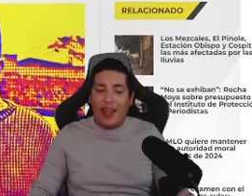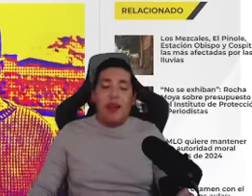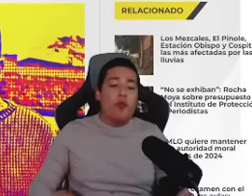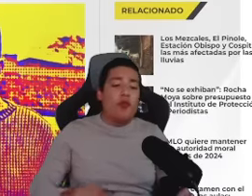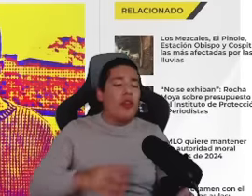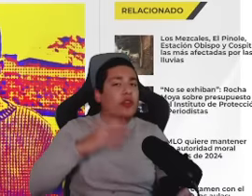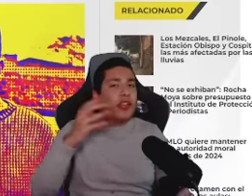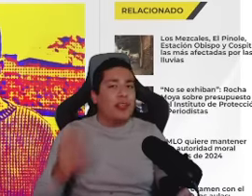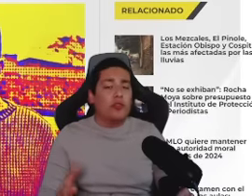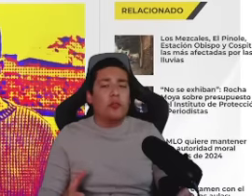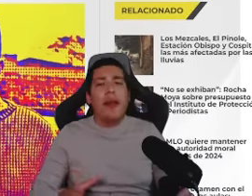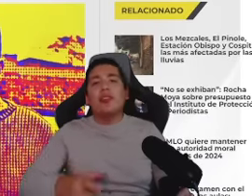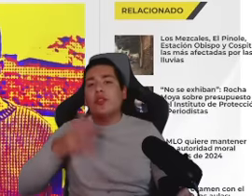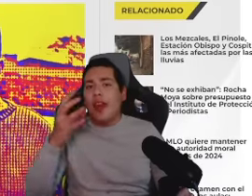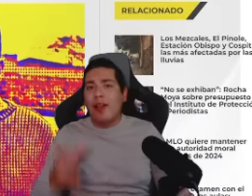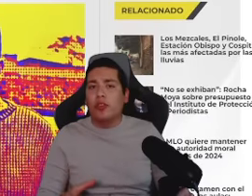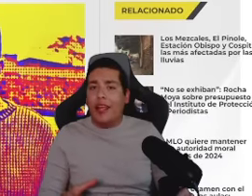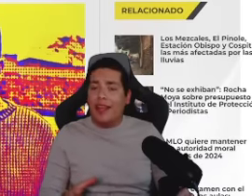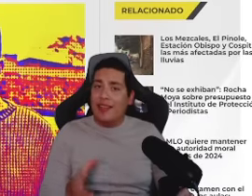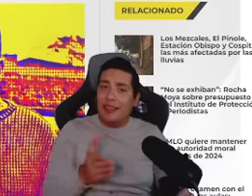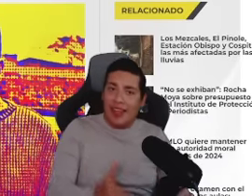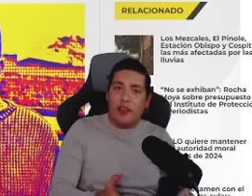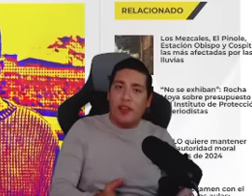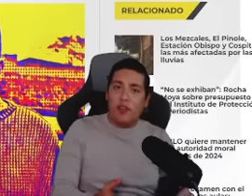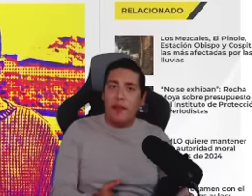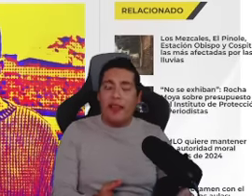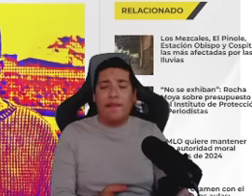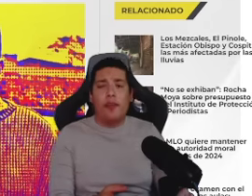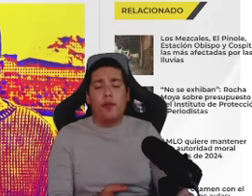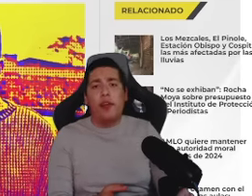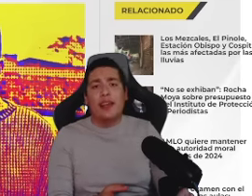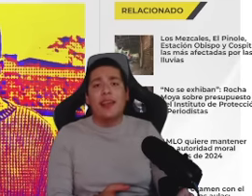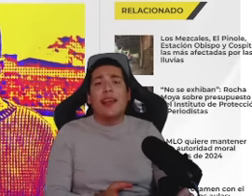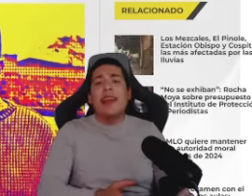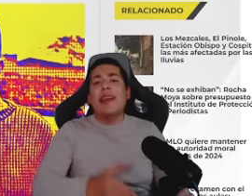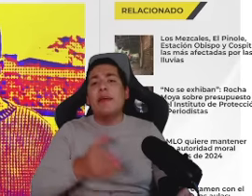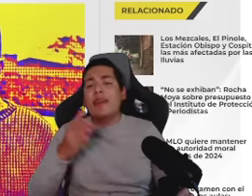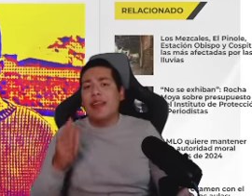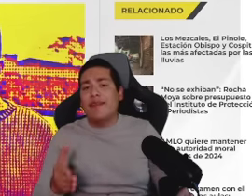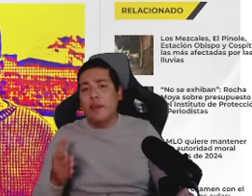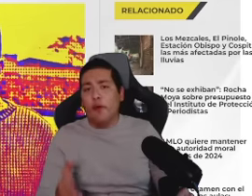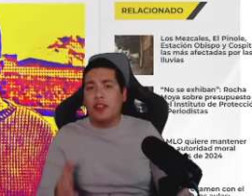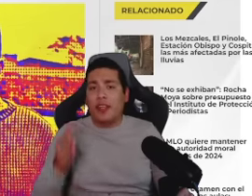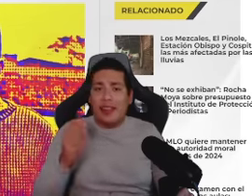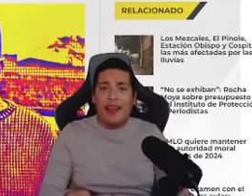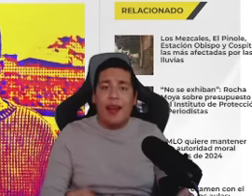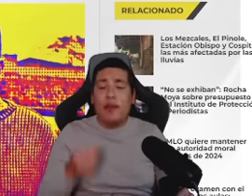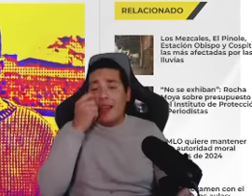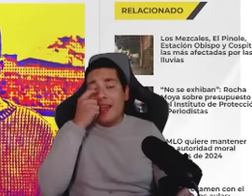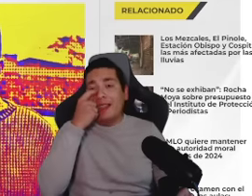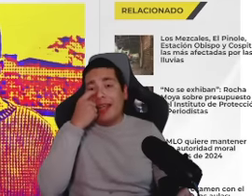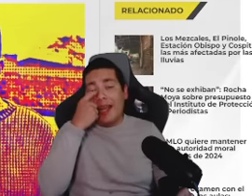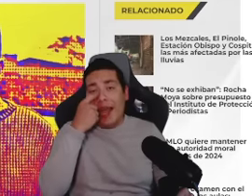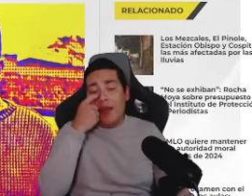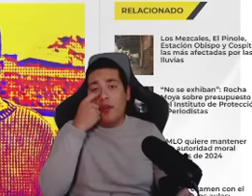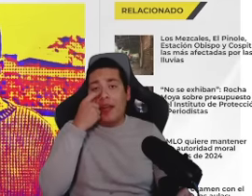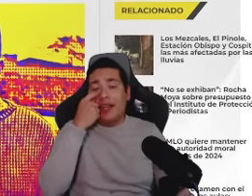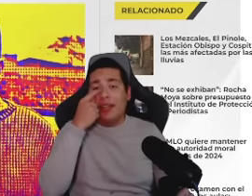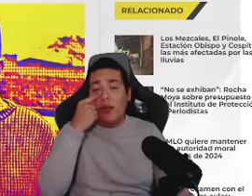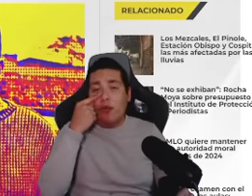uno de los casos más sonados en el sexenio del comandante borolas y de vicente fox quesada y es que